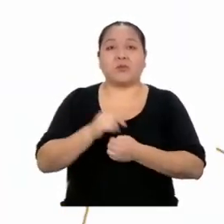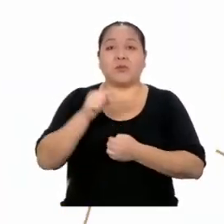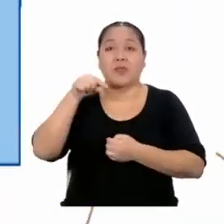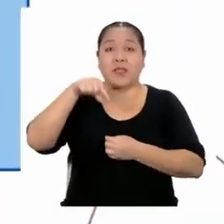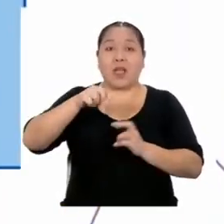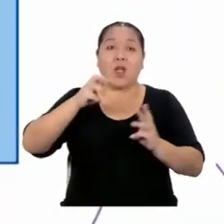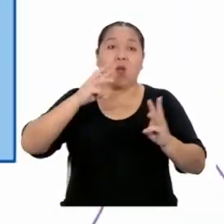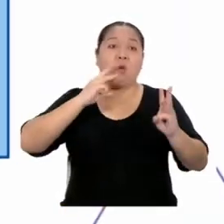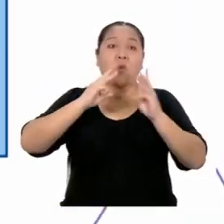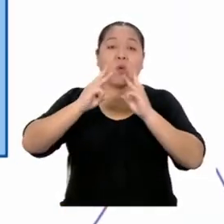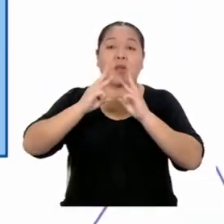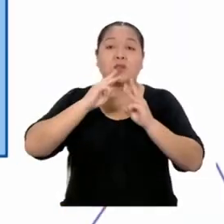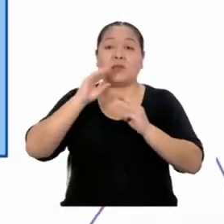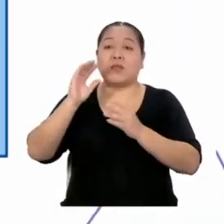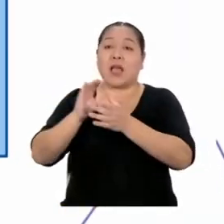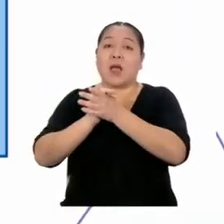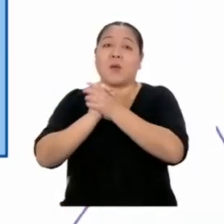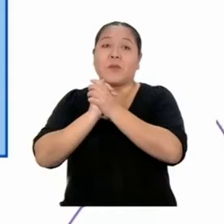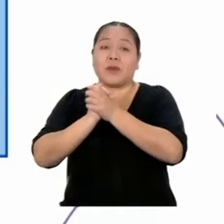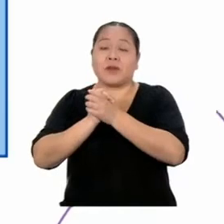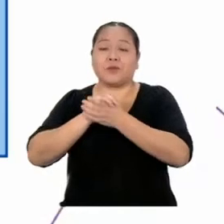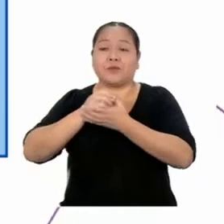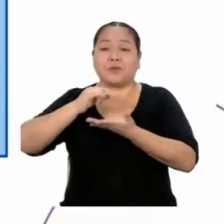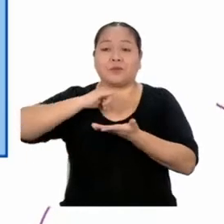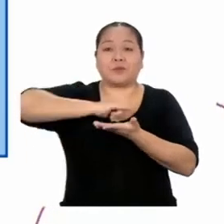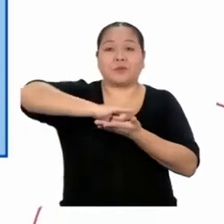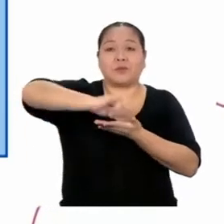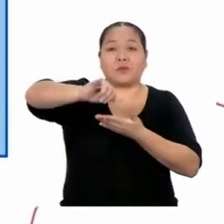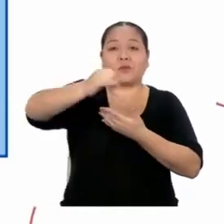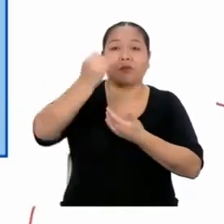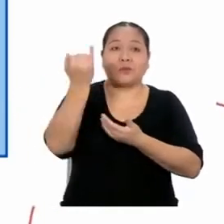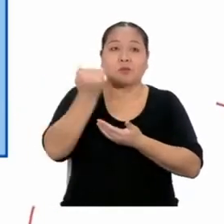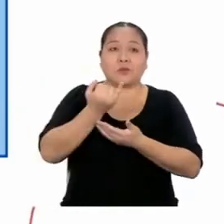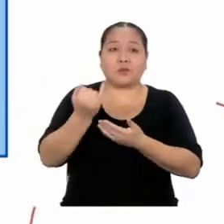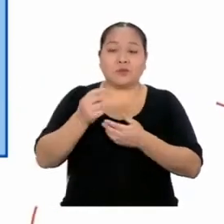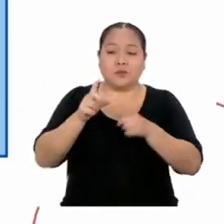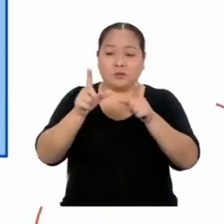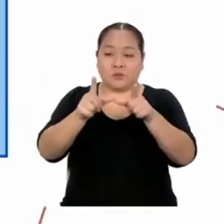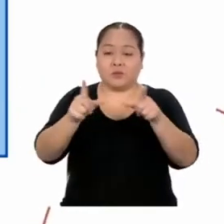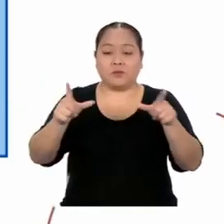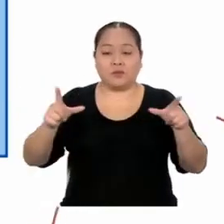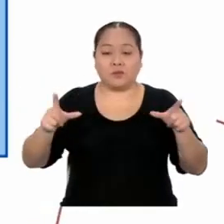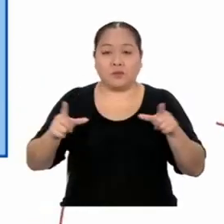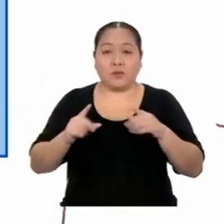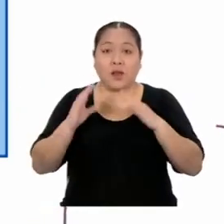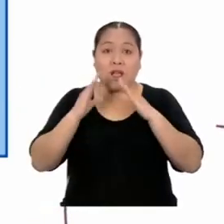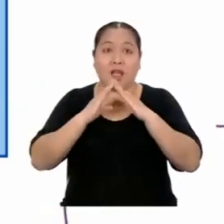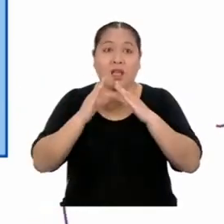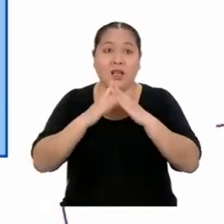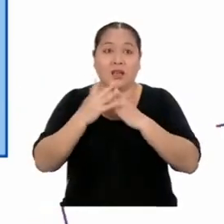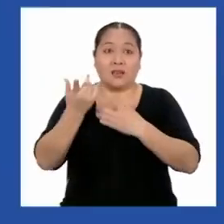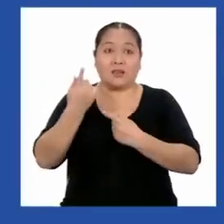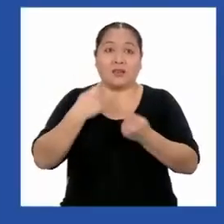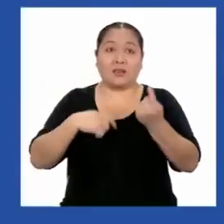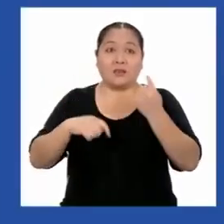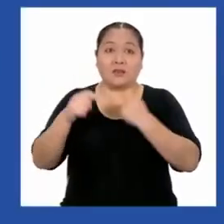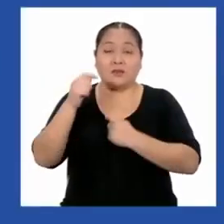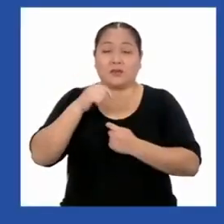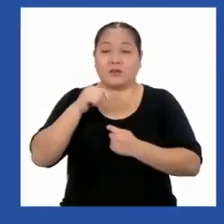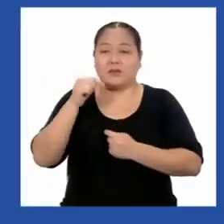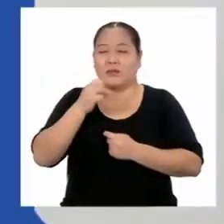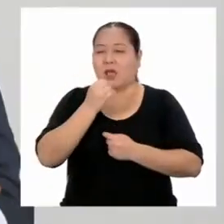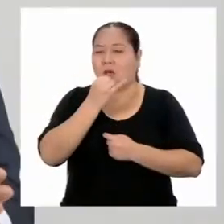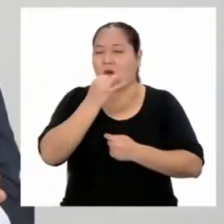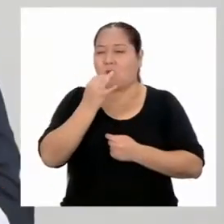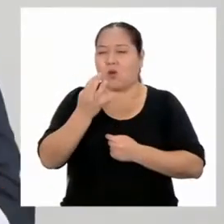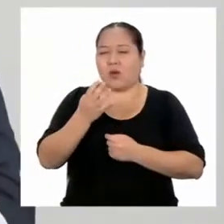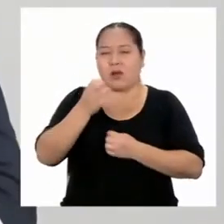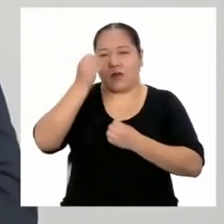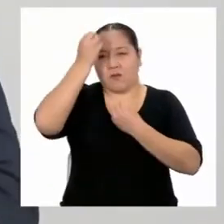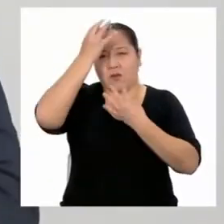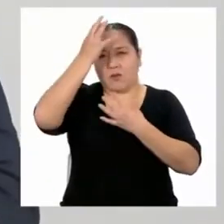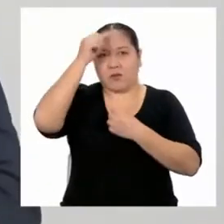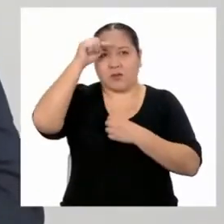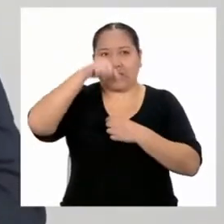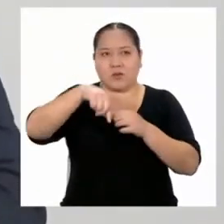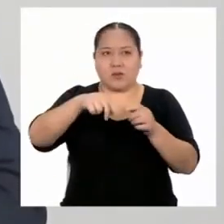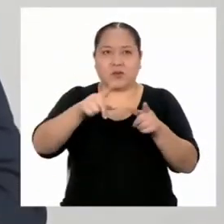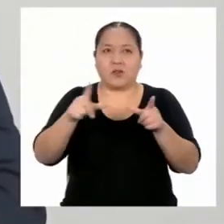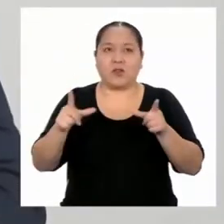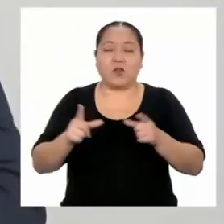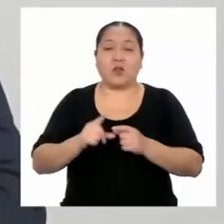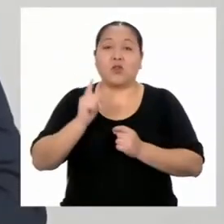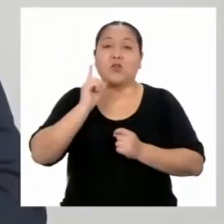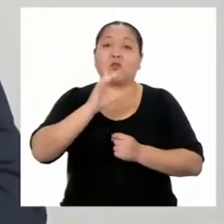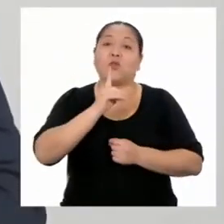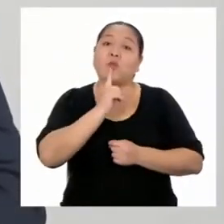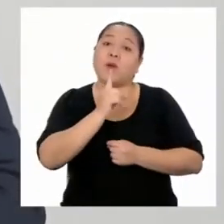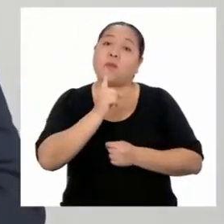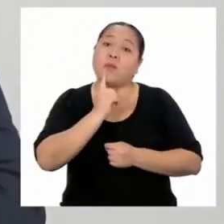WhatsApp, este amigo le envió el dibujo del terreno de una vivienda en venta y algunos datos más sobre la propiedad. Déjame adivinar, ¿tu